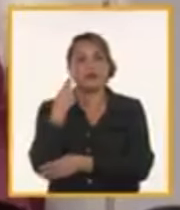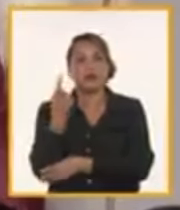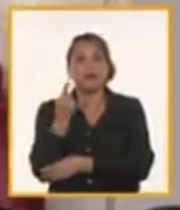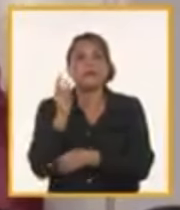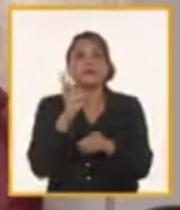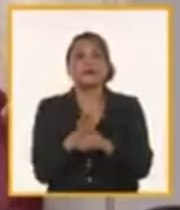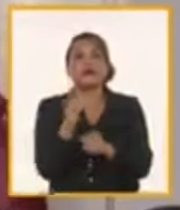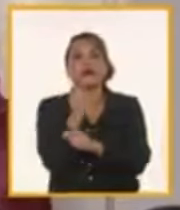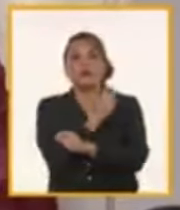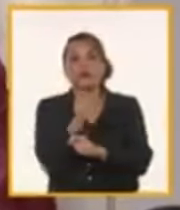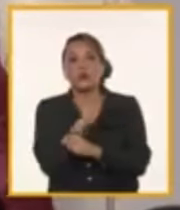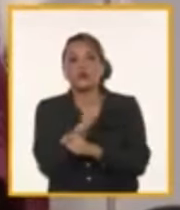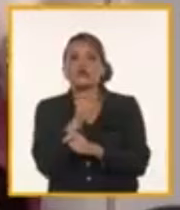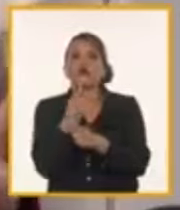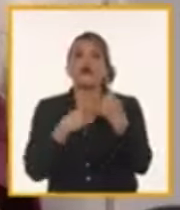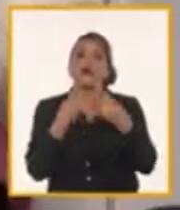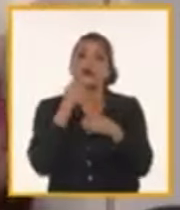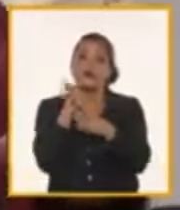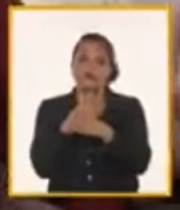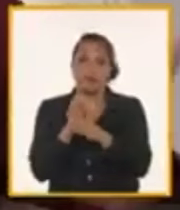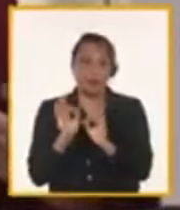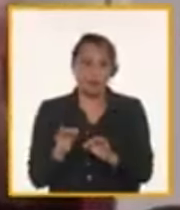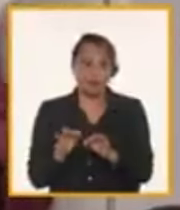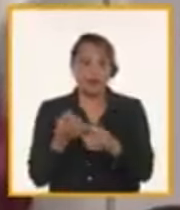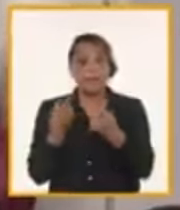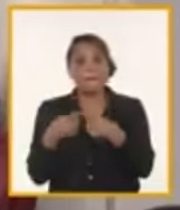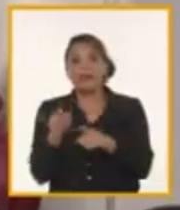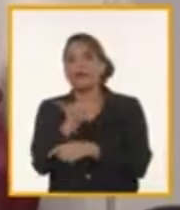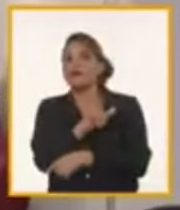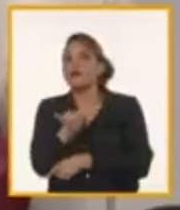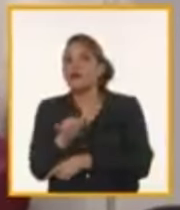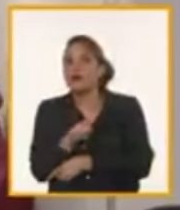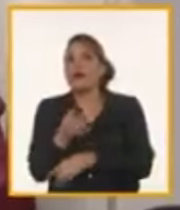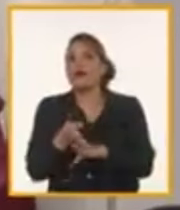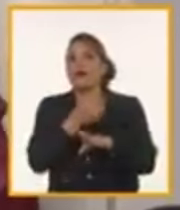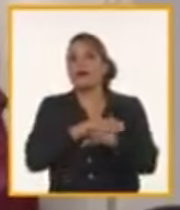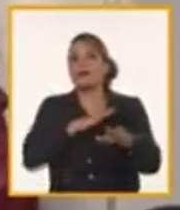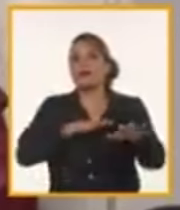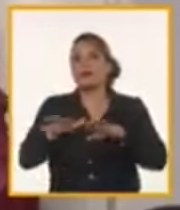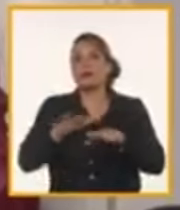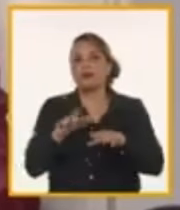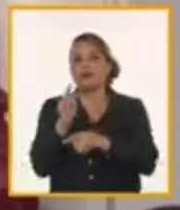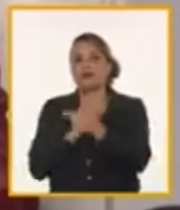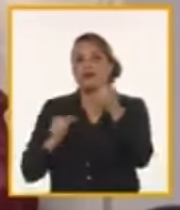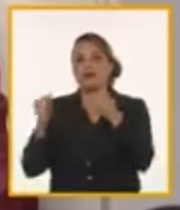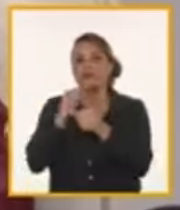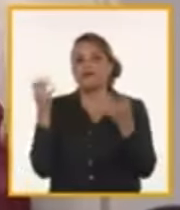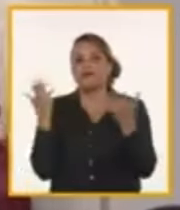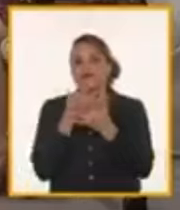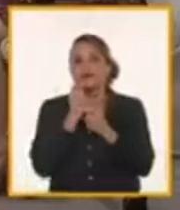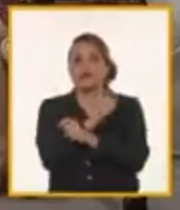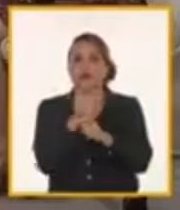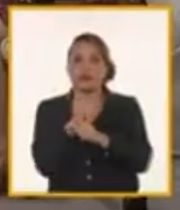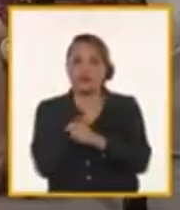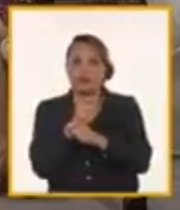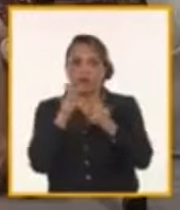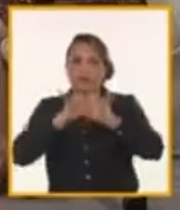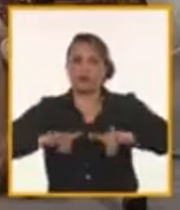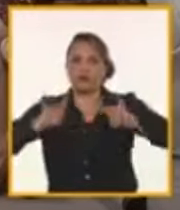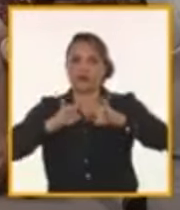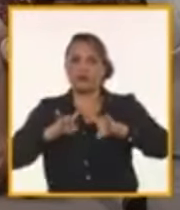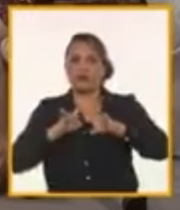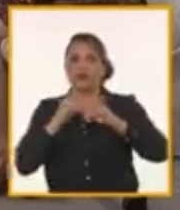curso académico diferente Pero que lleva una preparación en primer lugar de ese claustro universitario en el orden del trabajo